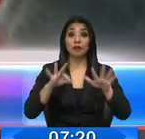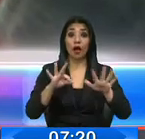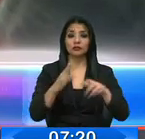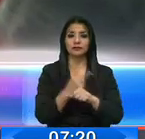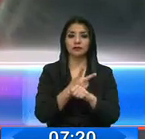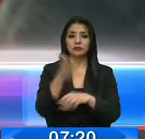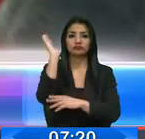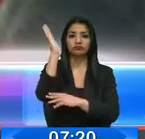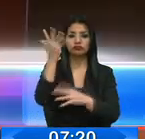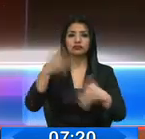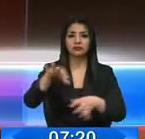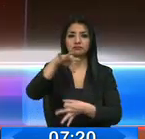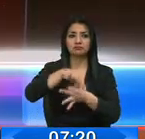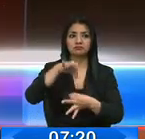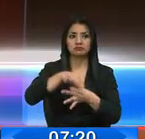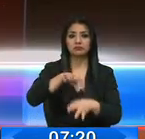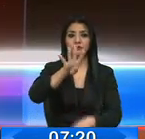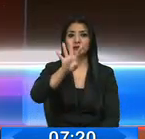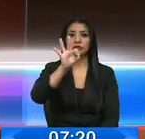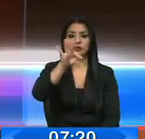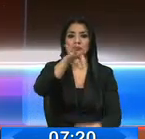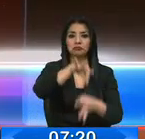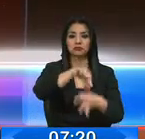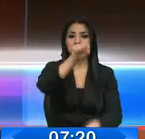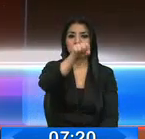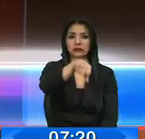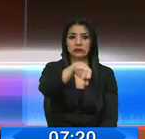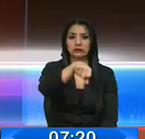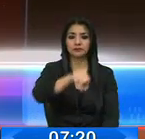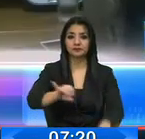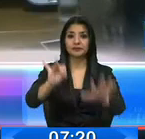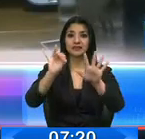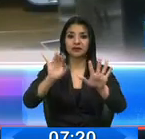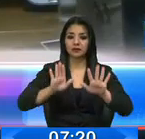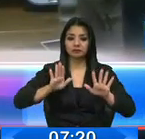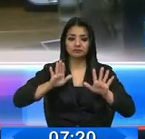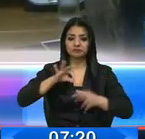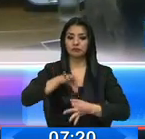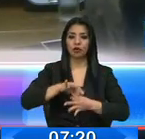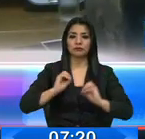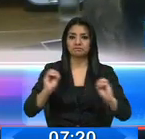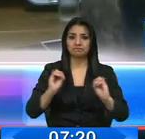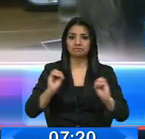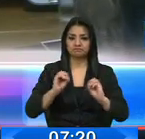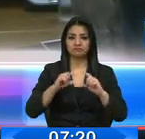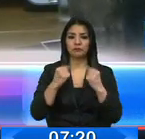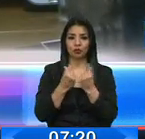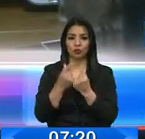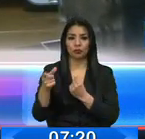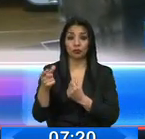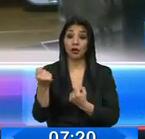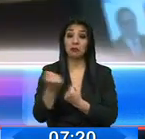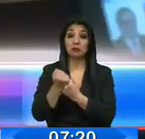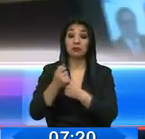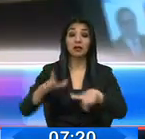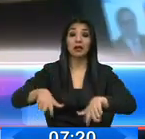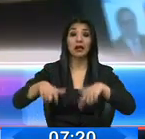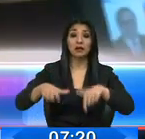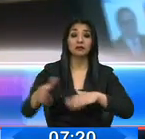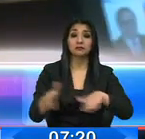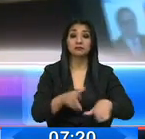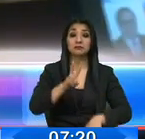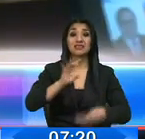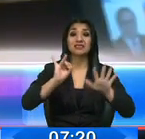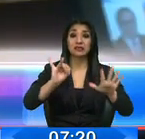intervenciones, la votación. 94 votos afirmativos y 7 abstenciones, muchas de ellas del bloque morenista. Además de